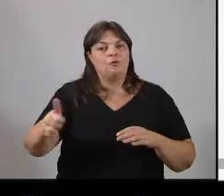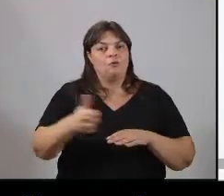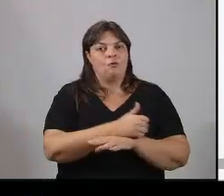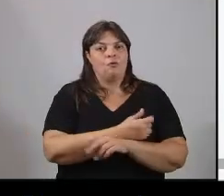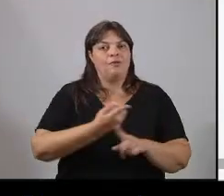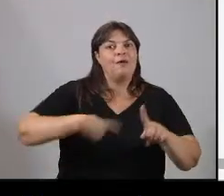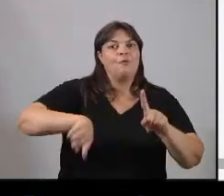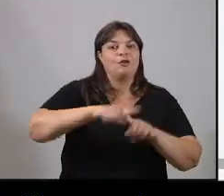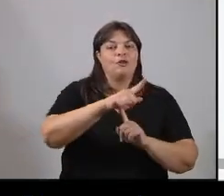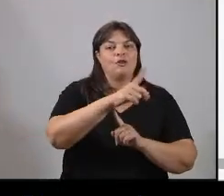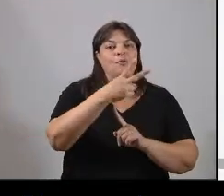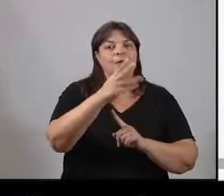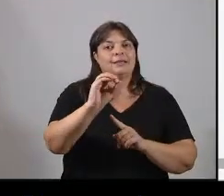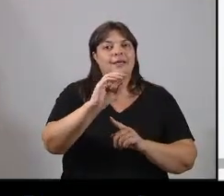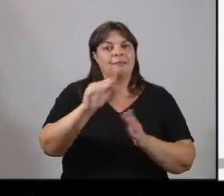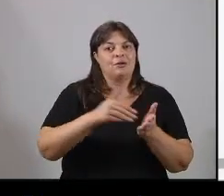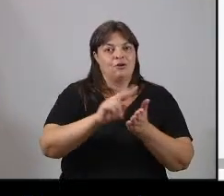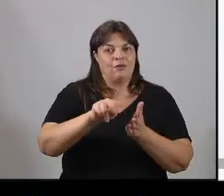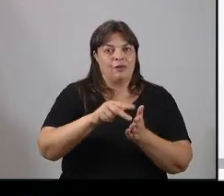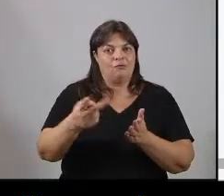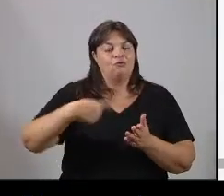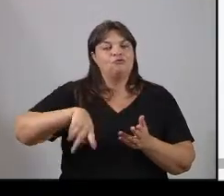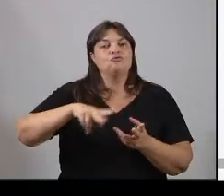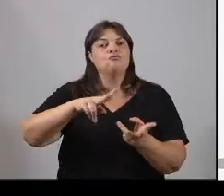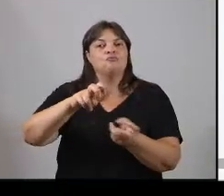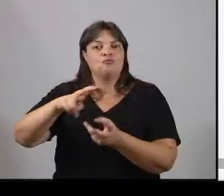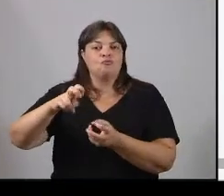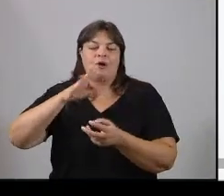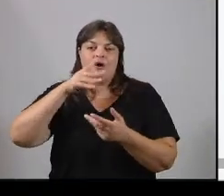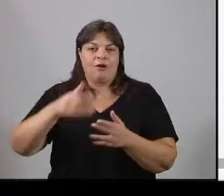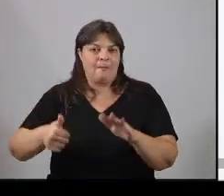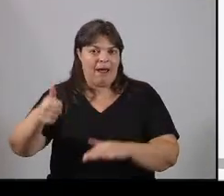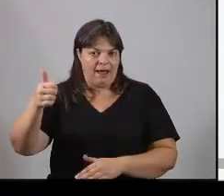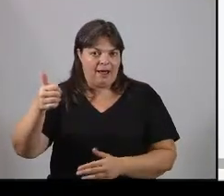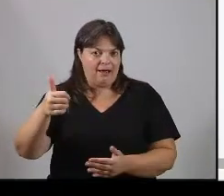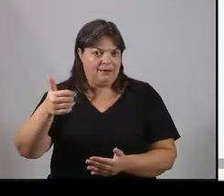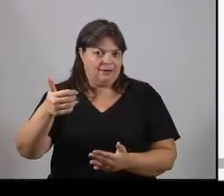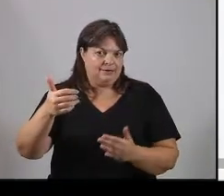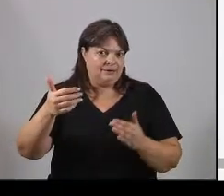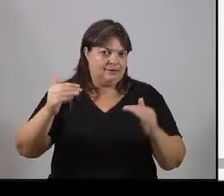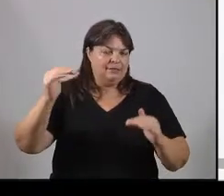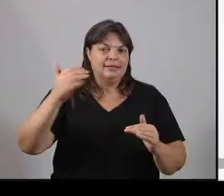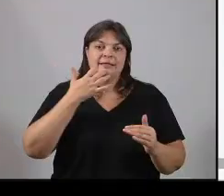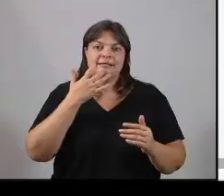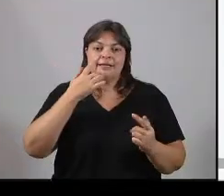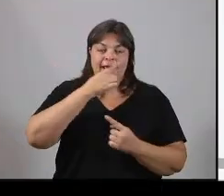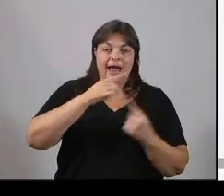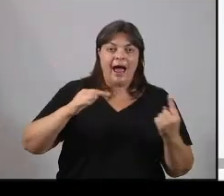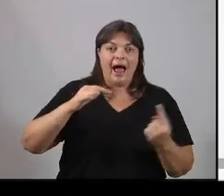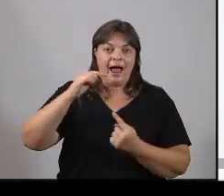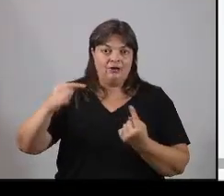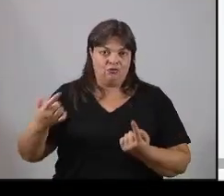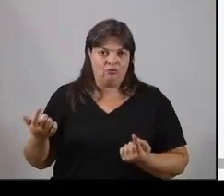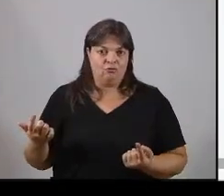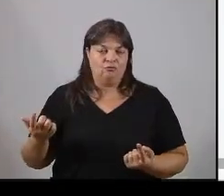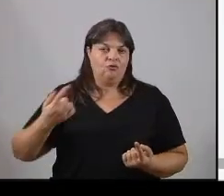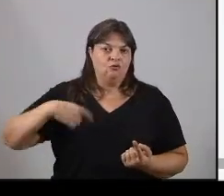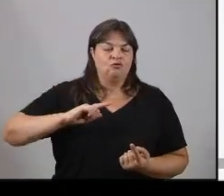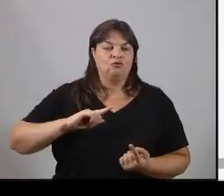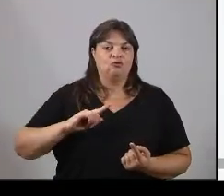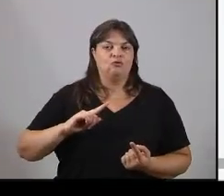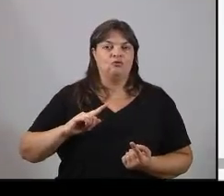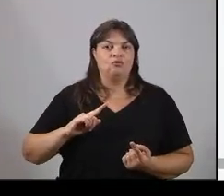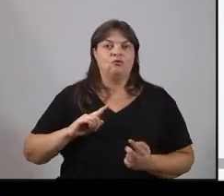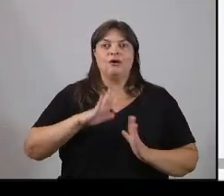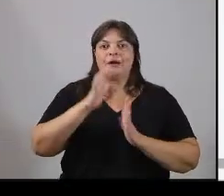120 millones de euros y estamos recaudando más que nunca. Si comparamos estas anualidades, desde que acometimos la primera